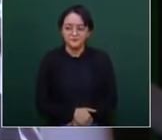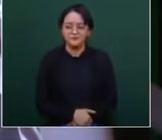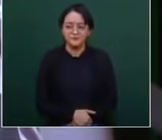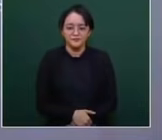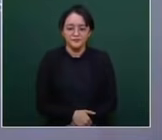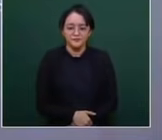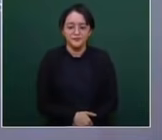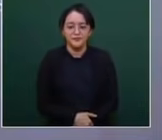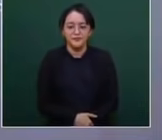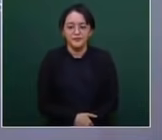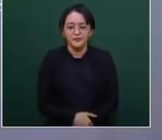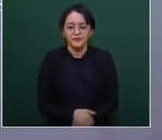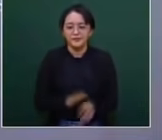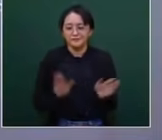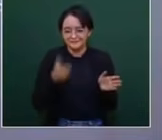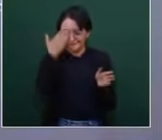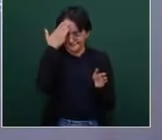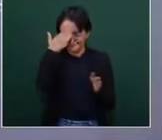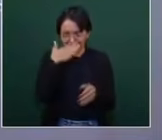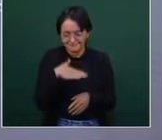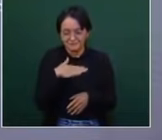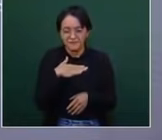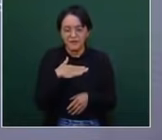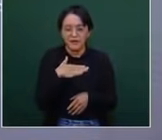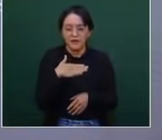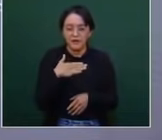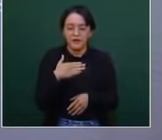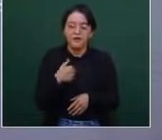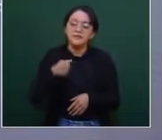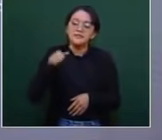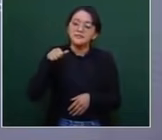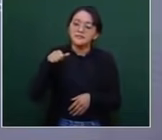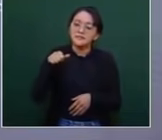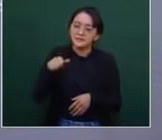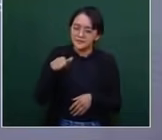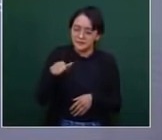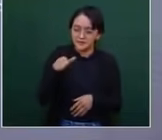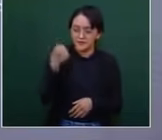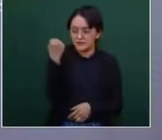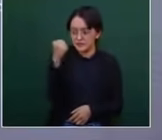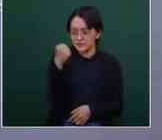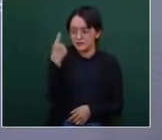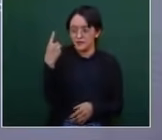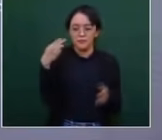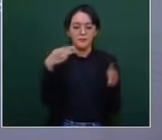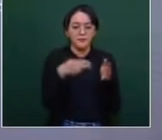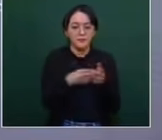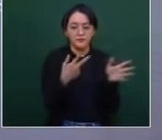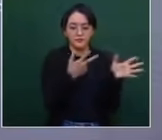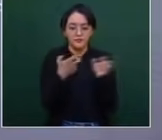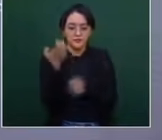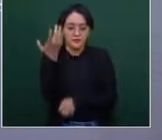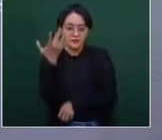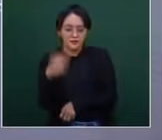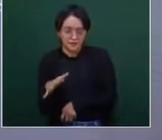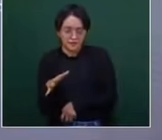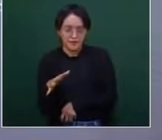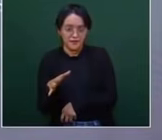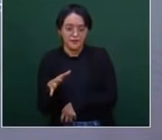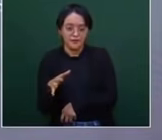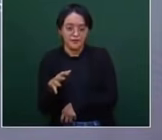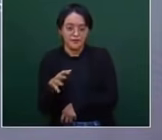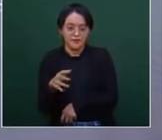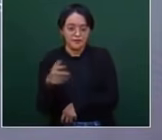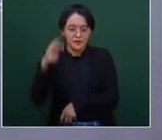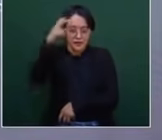Como sabemos, en la madrugada del 16 de septiembre de 1810, el cura Hidalgo